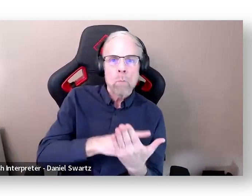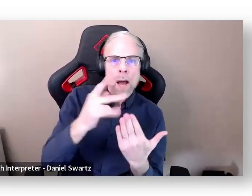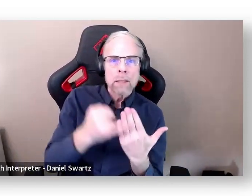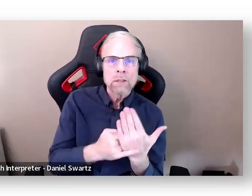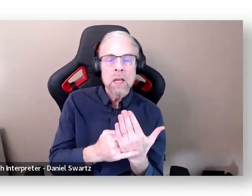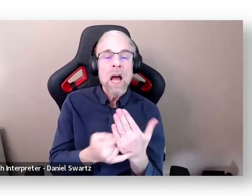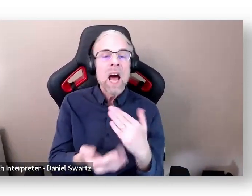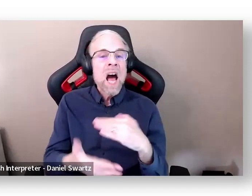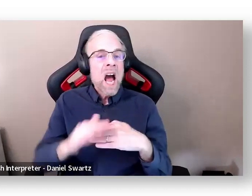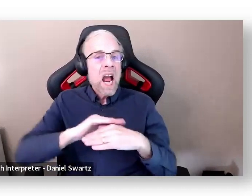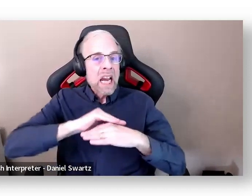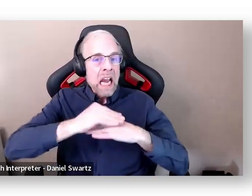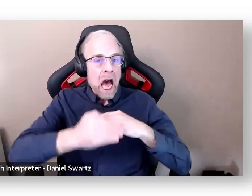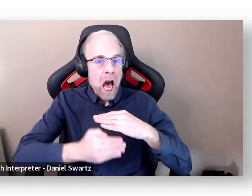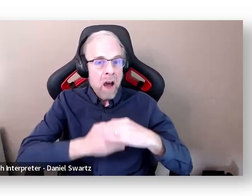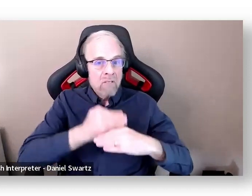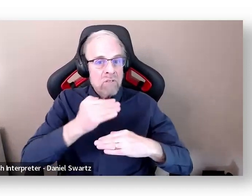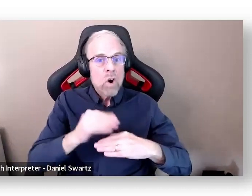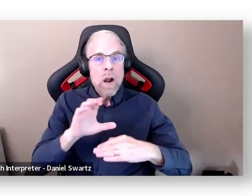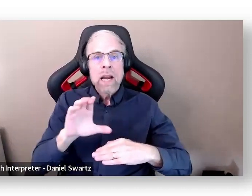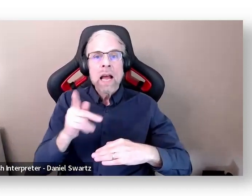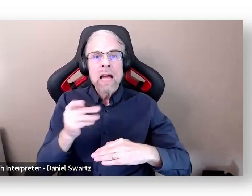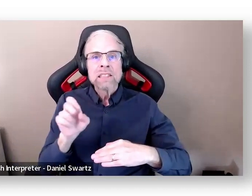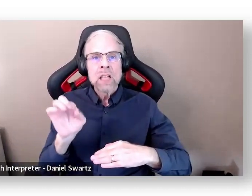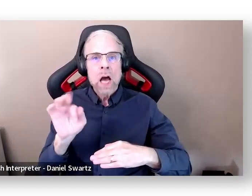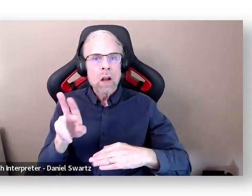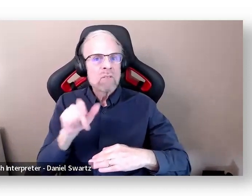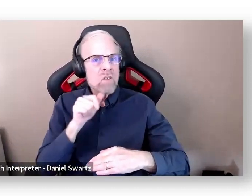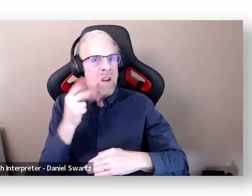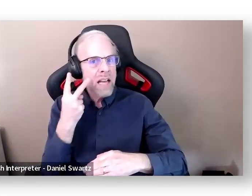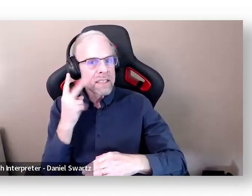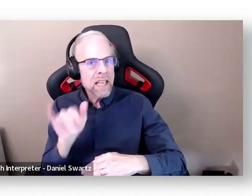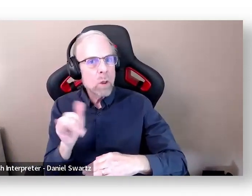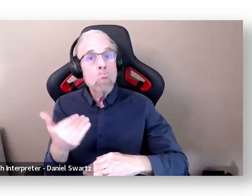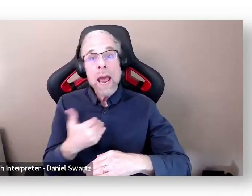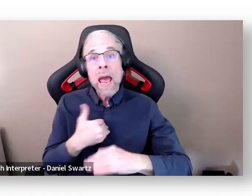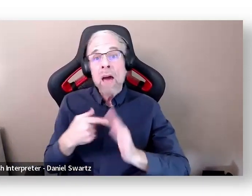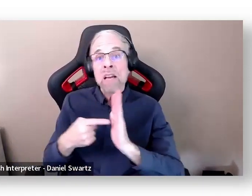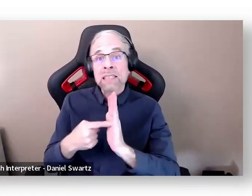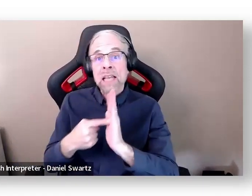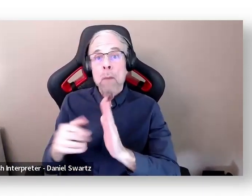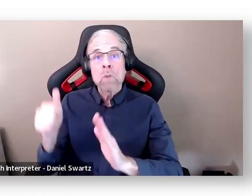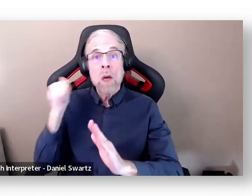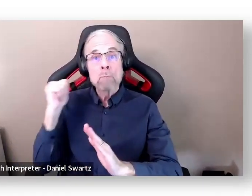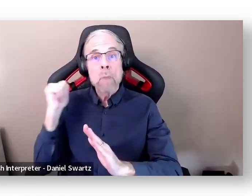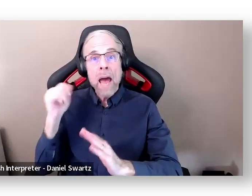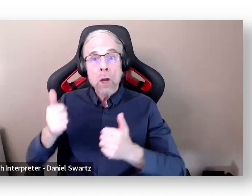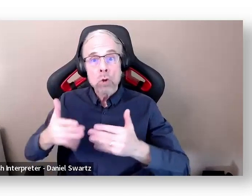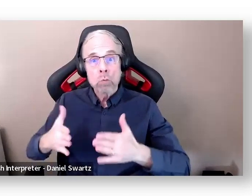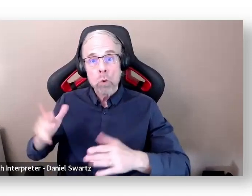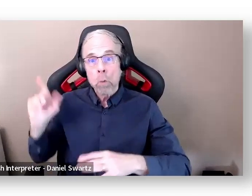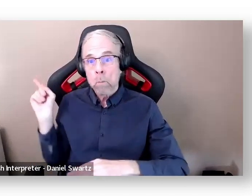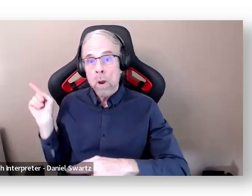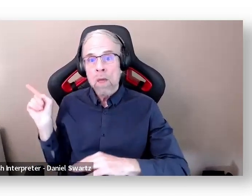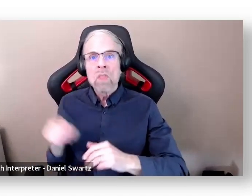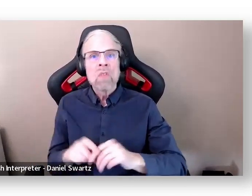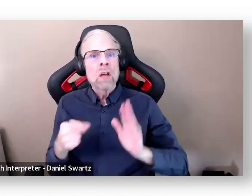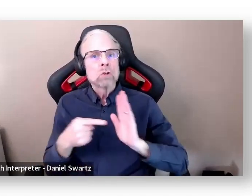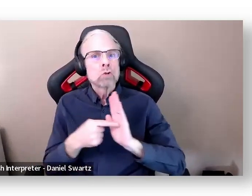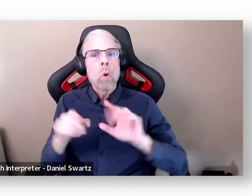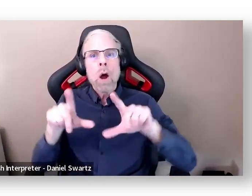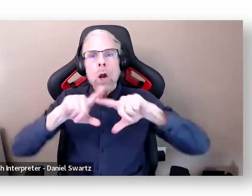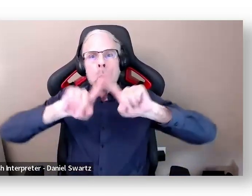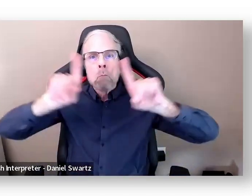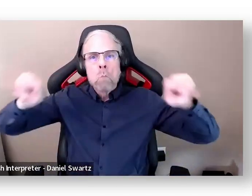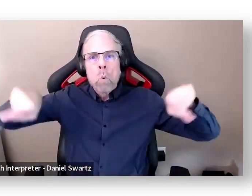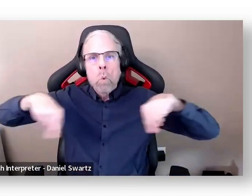estamos haciendo de proyecto a proyecto. Entonces, un conductor cubierto, si no lo han visto, hay un ejemplo aquí que está bien